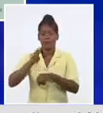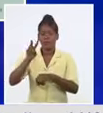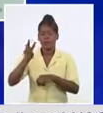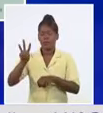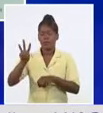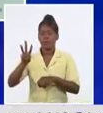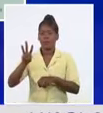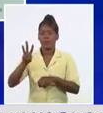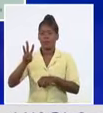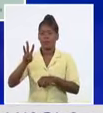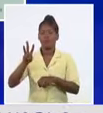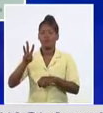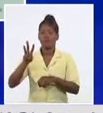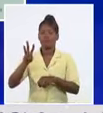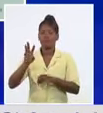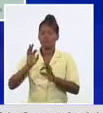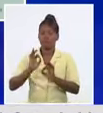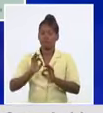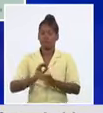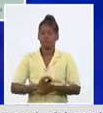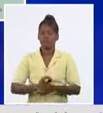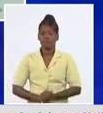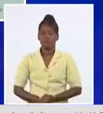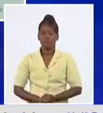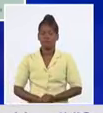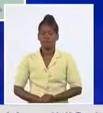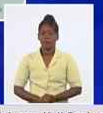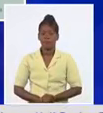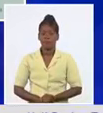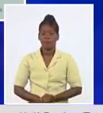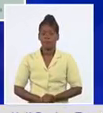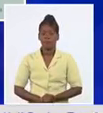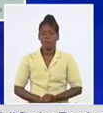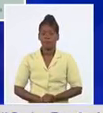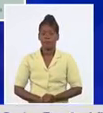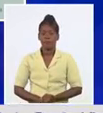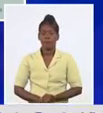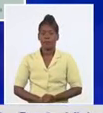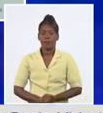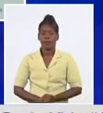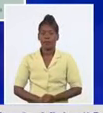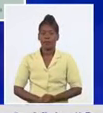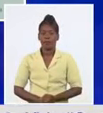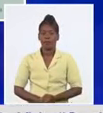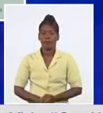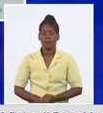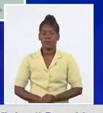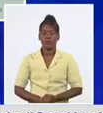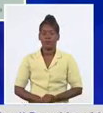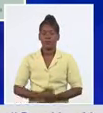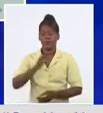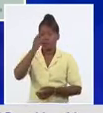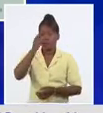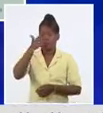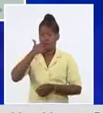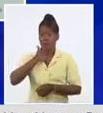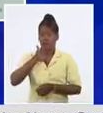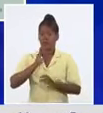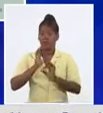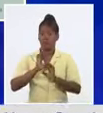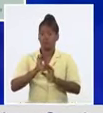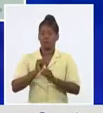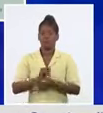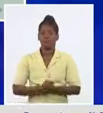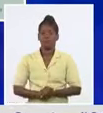y con Tahuasco finaliza el análisis de reportes positivos en esta provincia. Ciego de Ávila hoy confirma